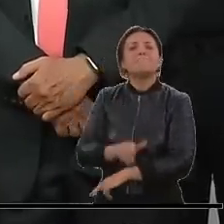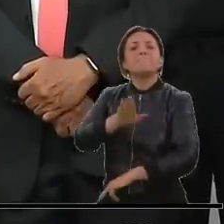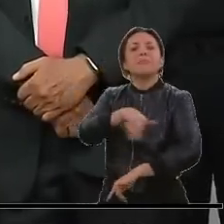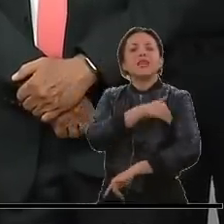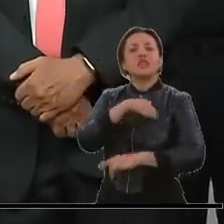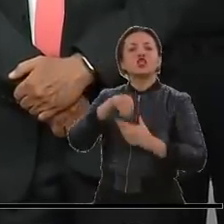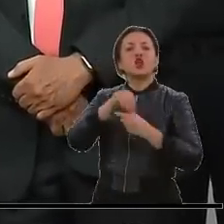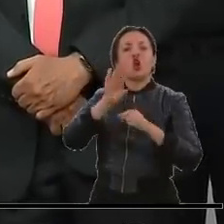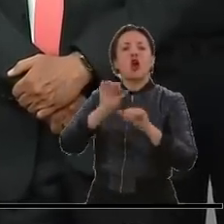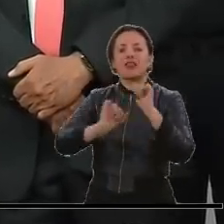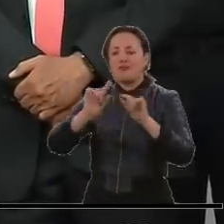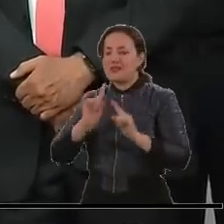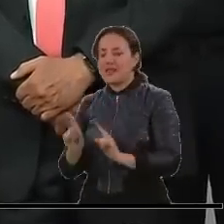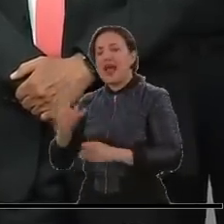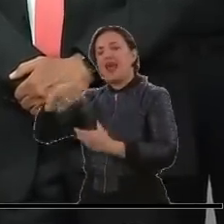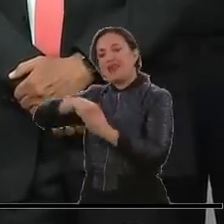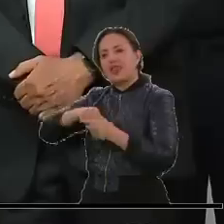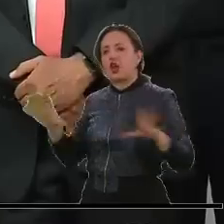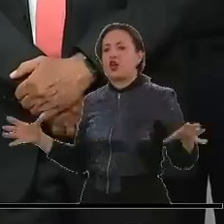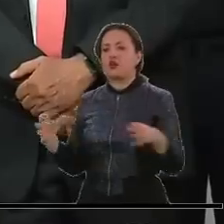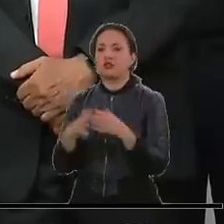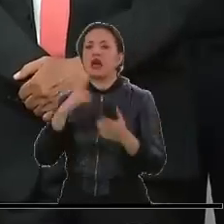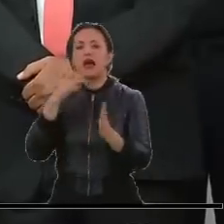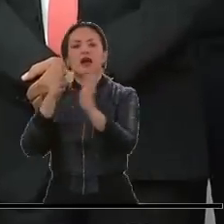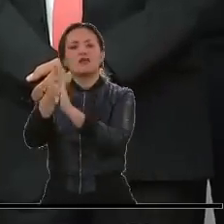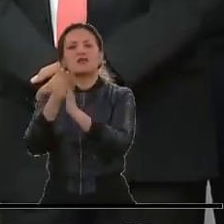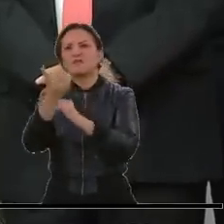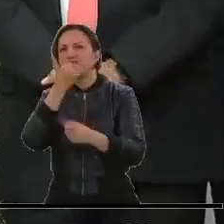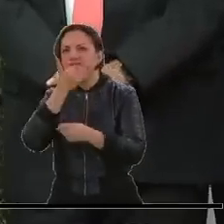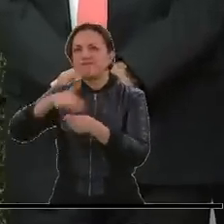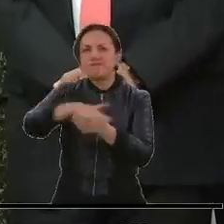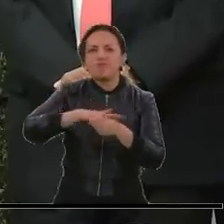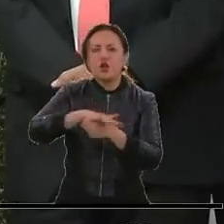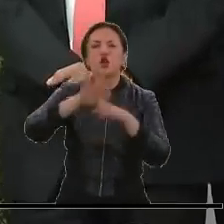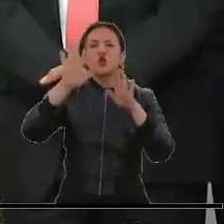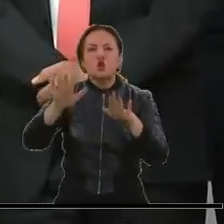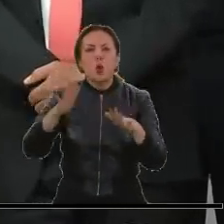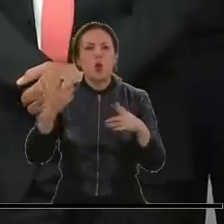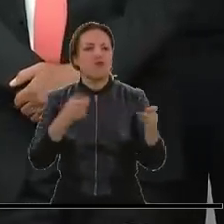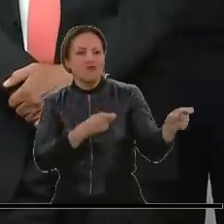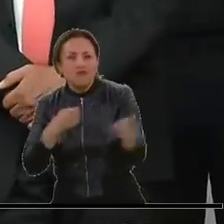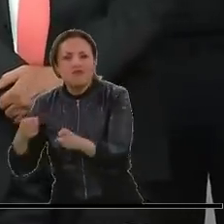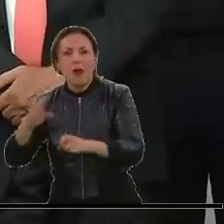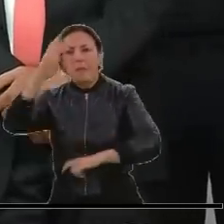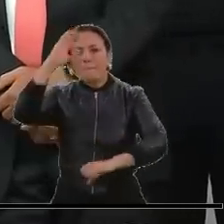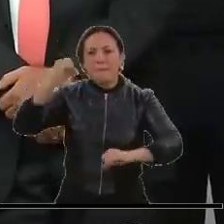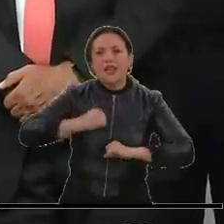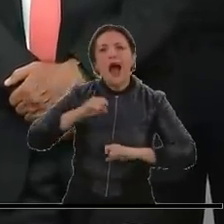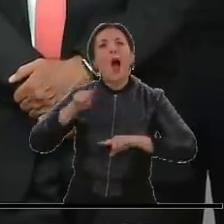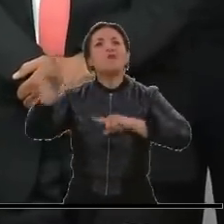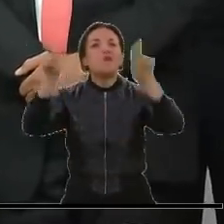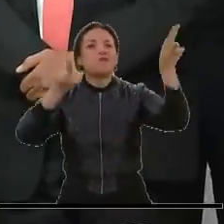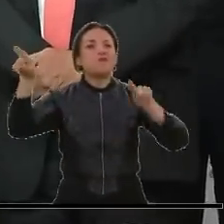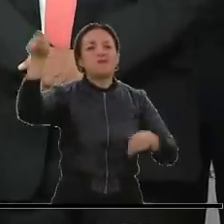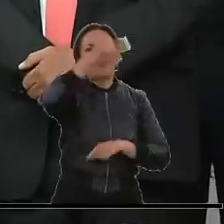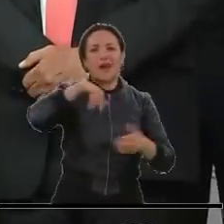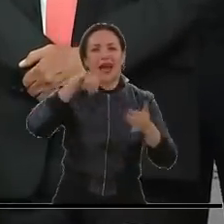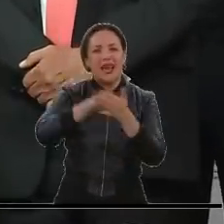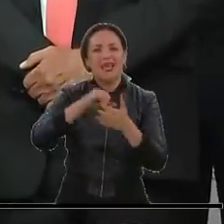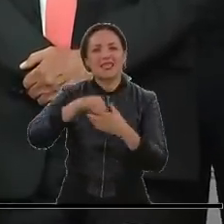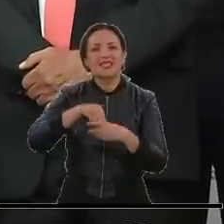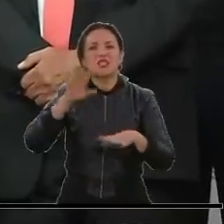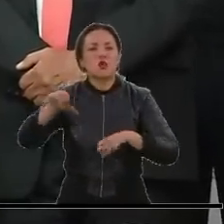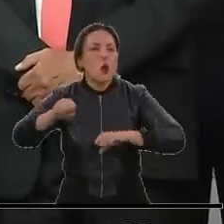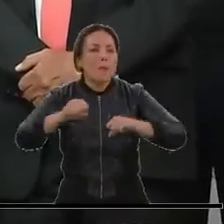lo que viene ahora en materia de orden público, en materia de acciones militares, en las zonas donde operan.